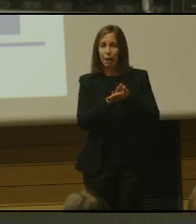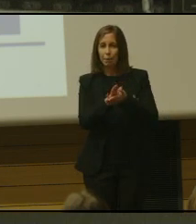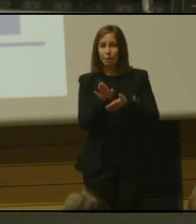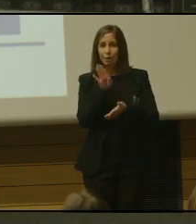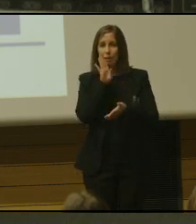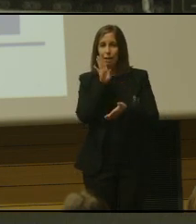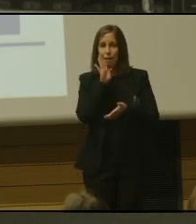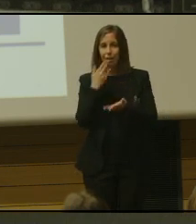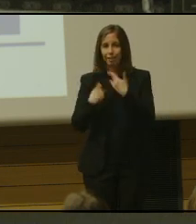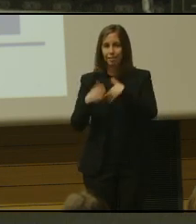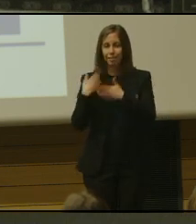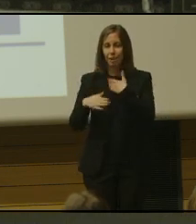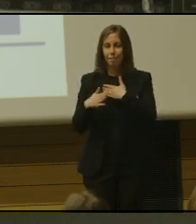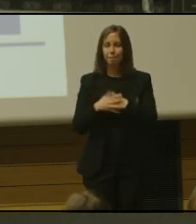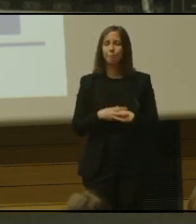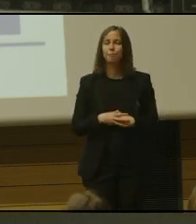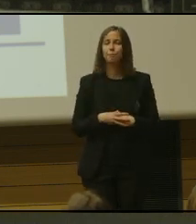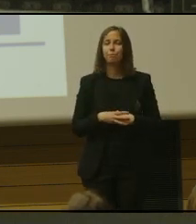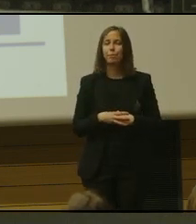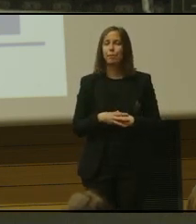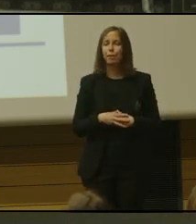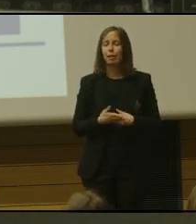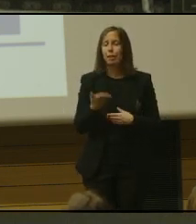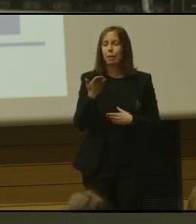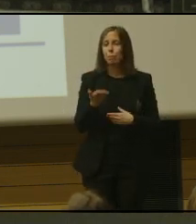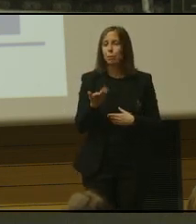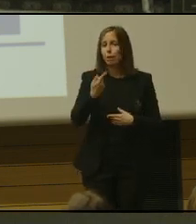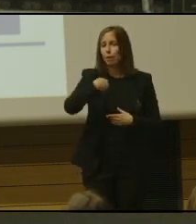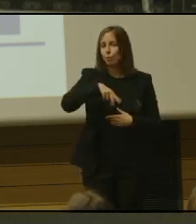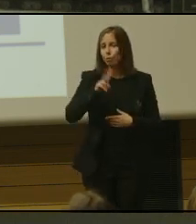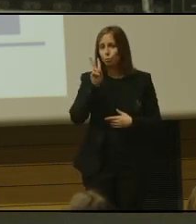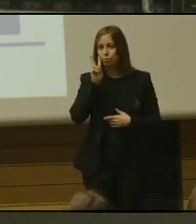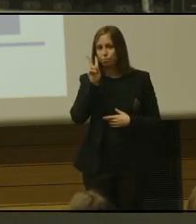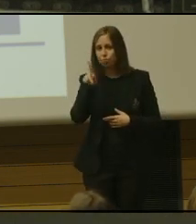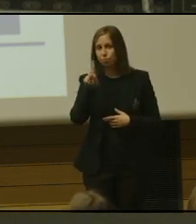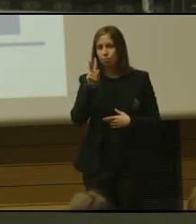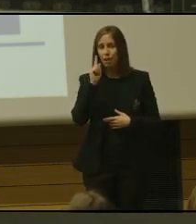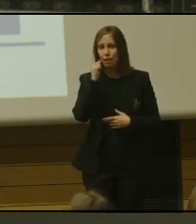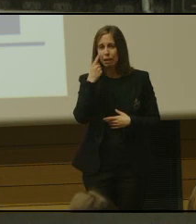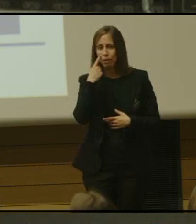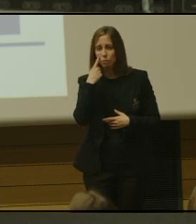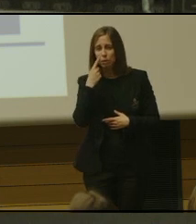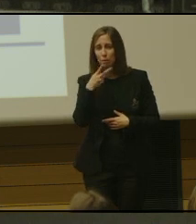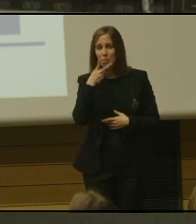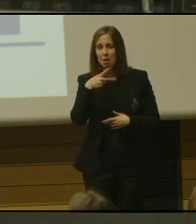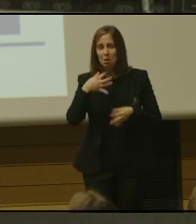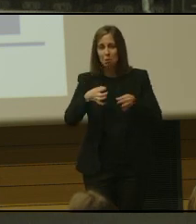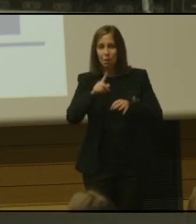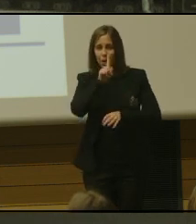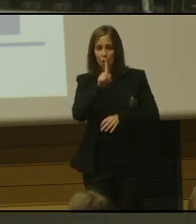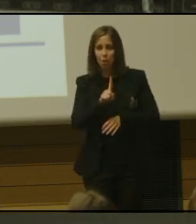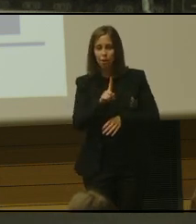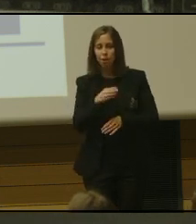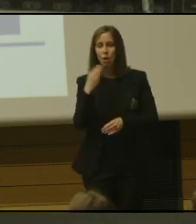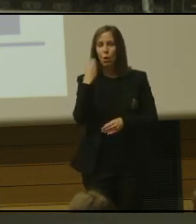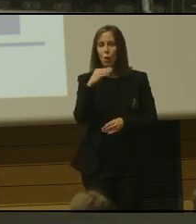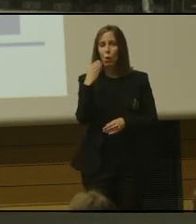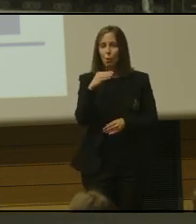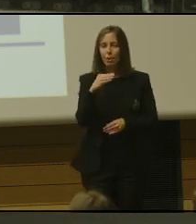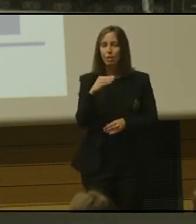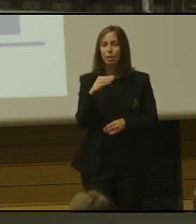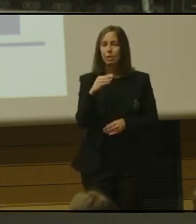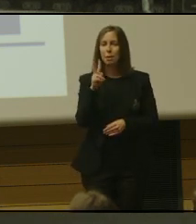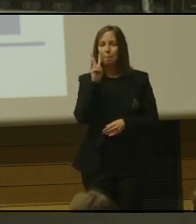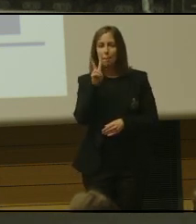la ponencia previa, la importancia que tiene que veamos que fumar no es normal, que nuestros jóvenes, nuestros chicos